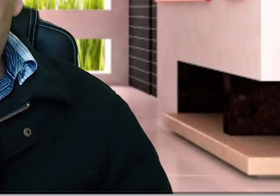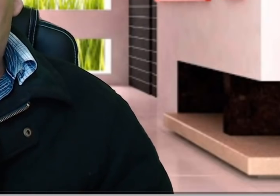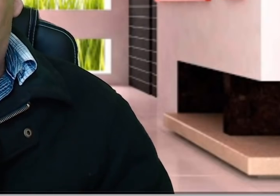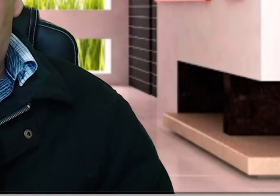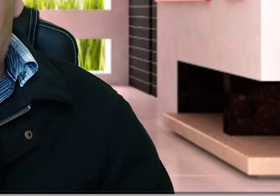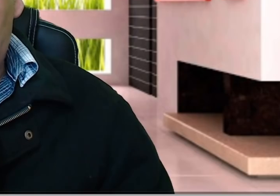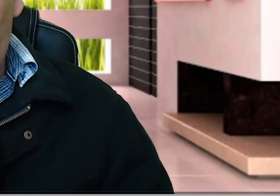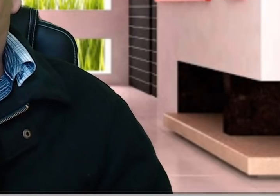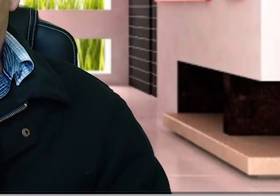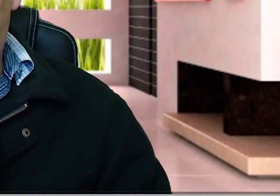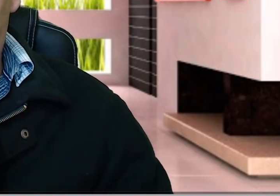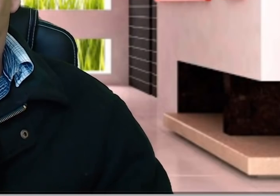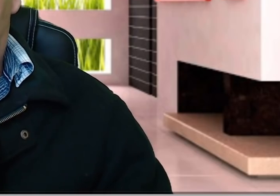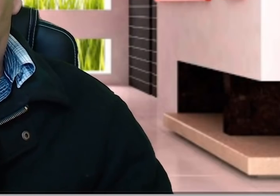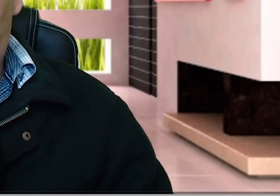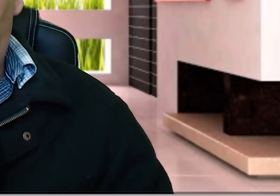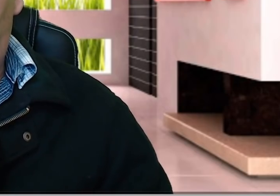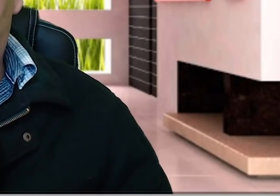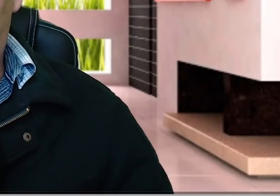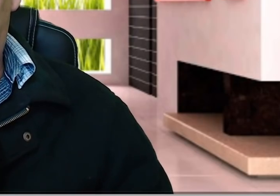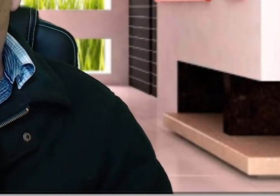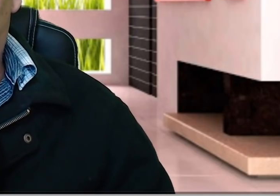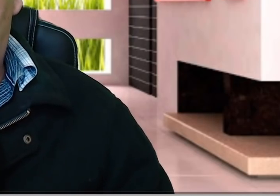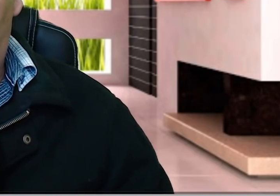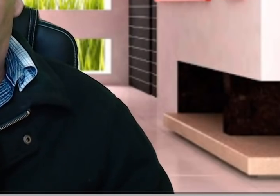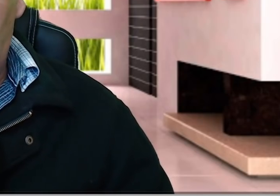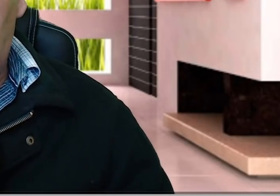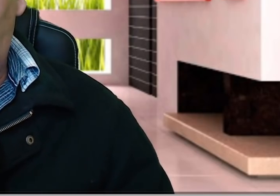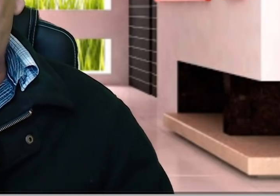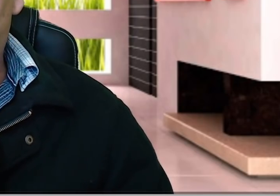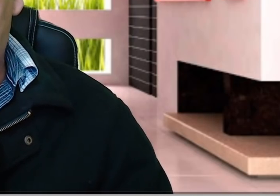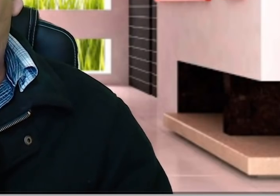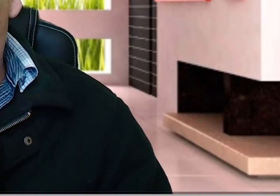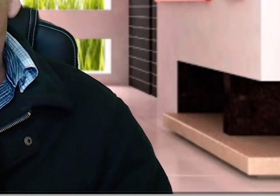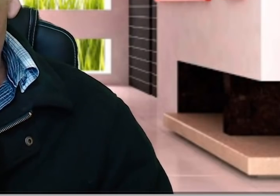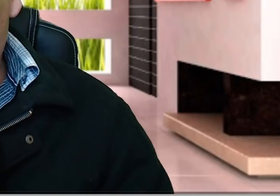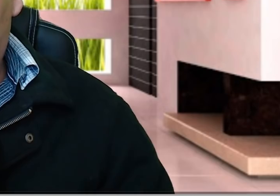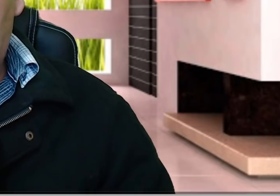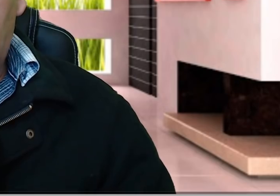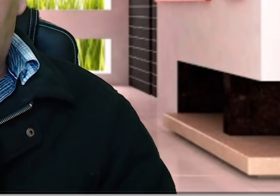que muchos pronosticaban un mal augurio. Qué bueno que no sucedió.